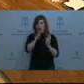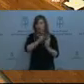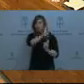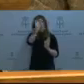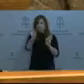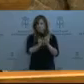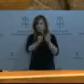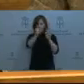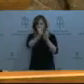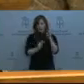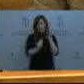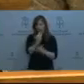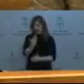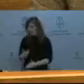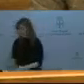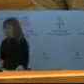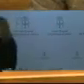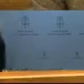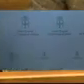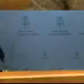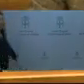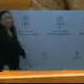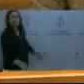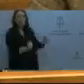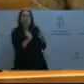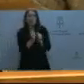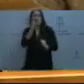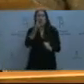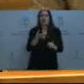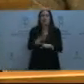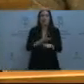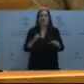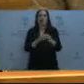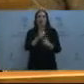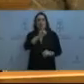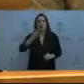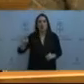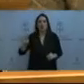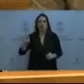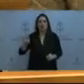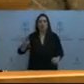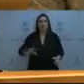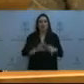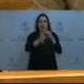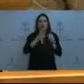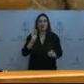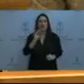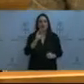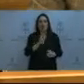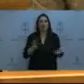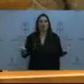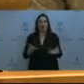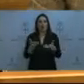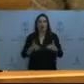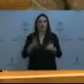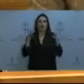siguiente asunto del orden del día, número 22, moción del Grupo Parlamentario de Izquierda Unida, subsiguiente a su interpelación urgente al